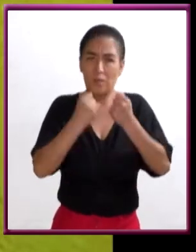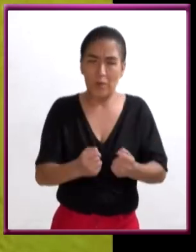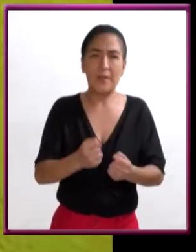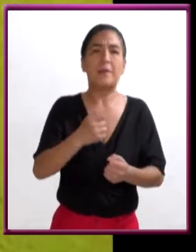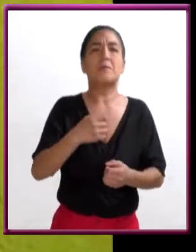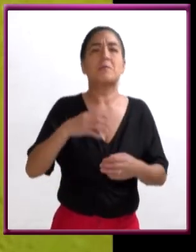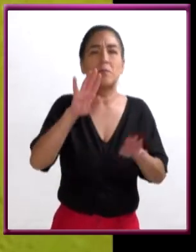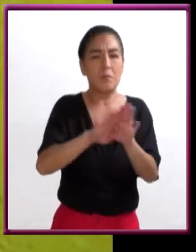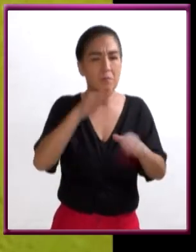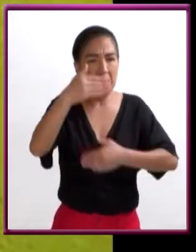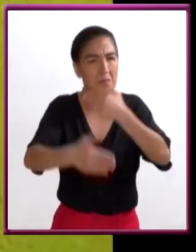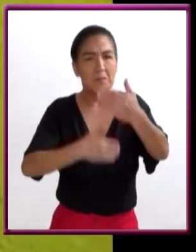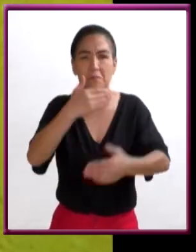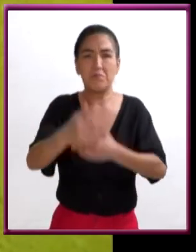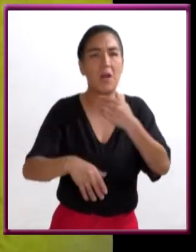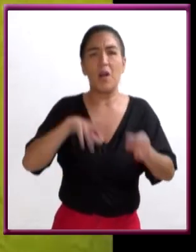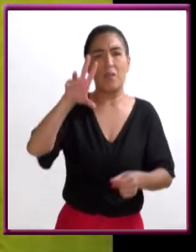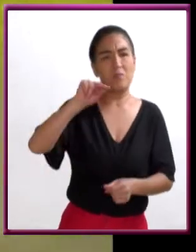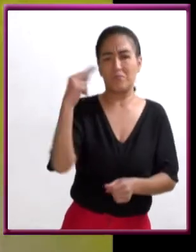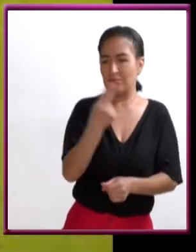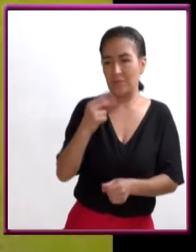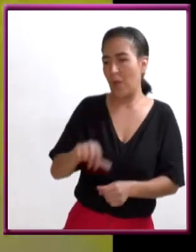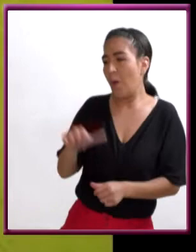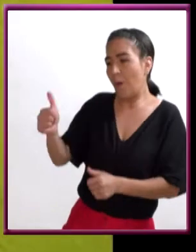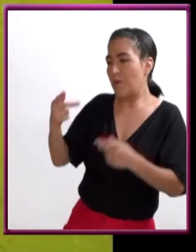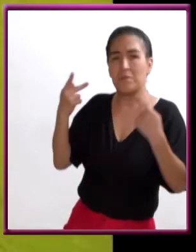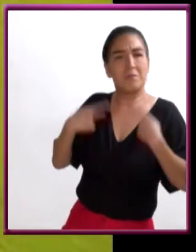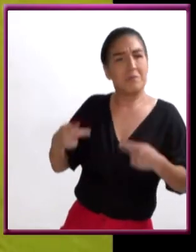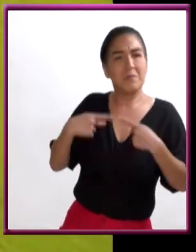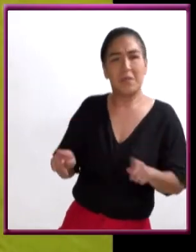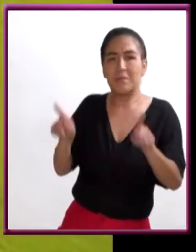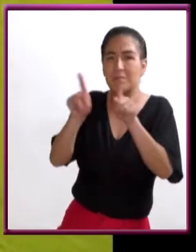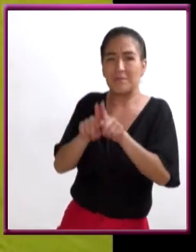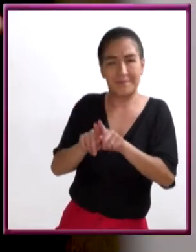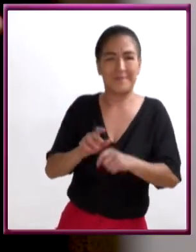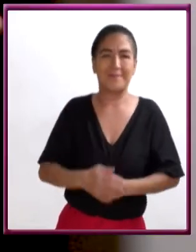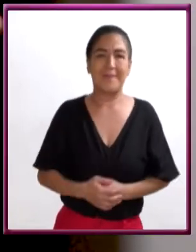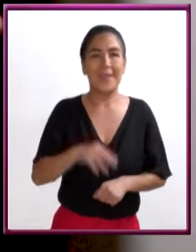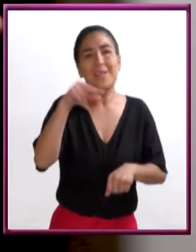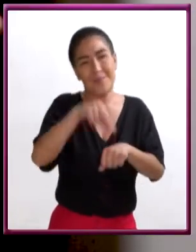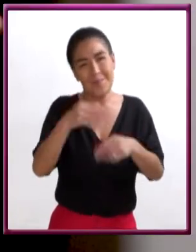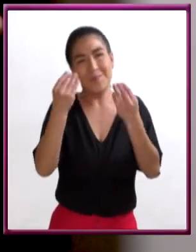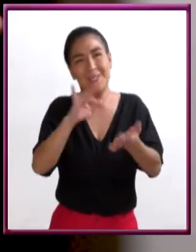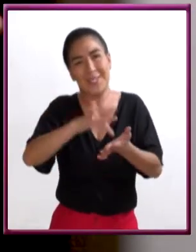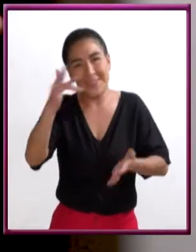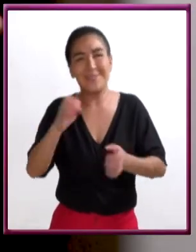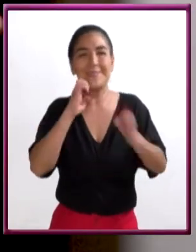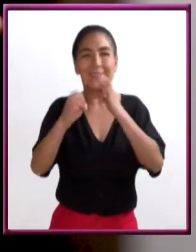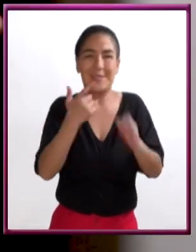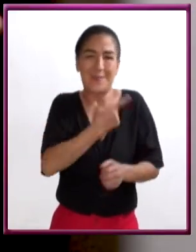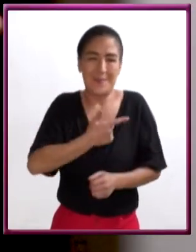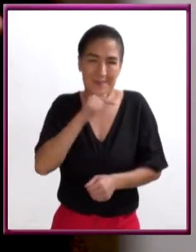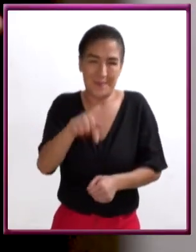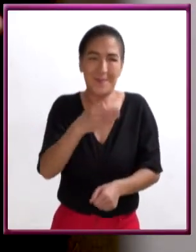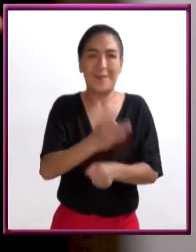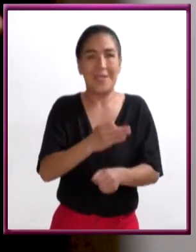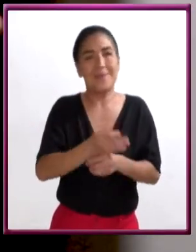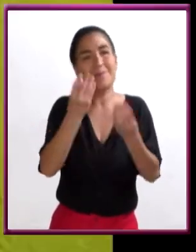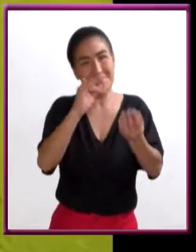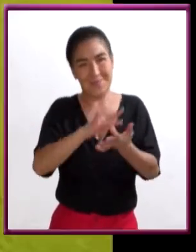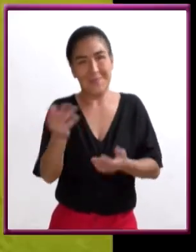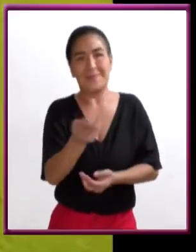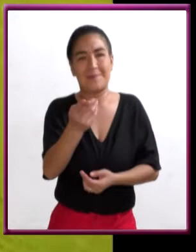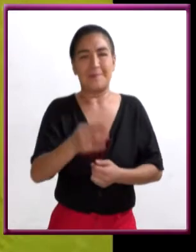vida sin necesariamente estar en una relación de maltrato. Doctora, muchas gracias por la entrevista. Fue un gusto tenerla